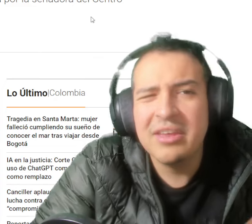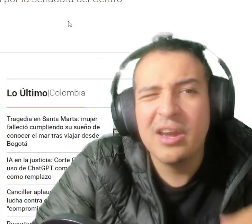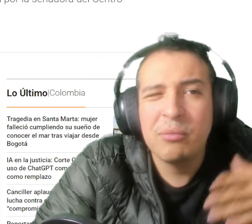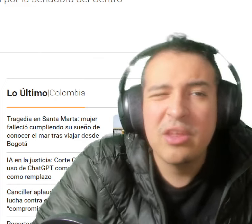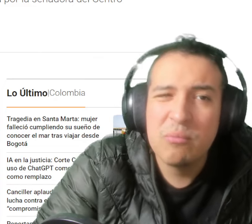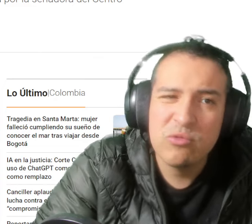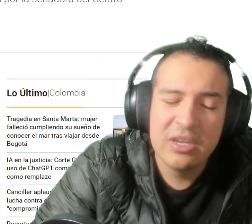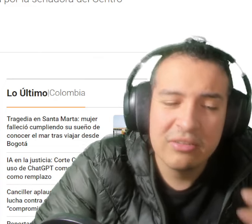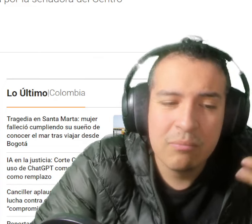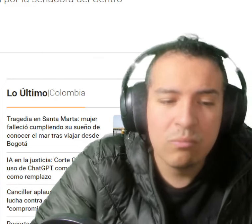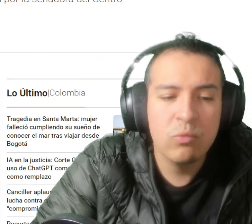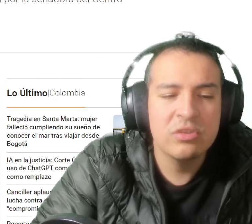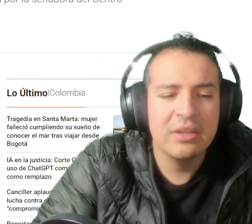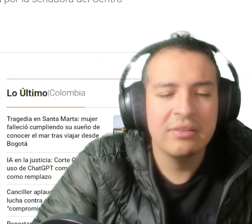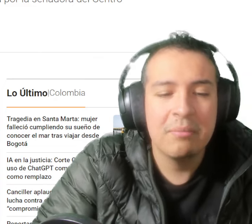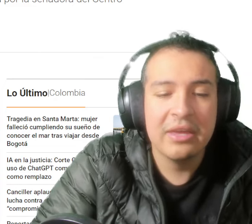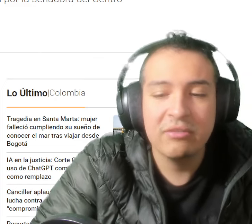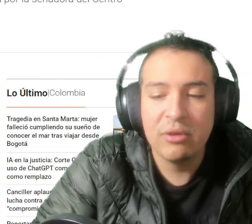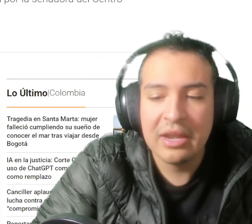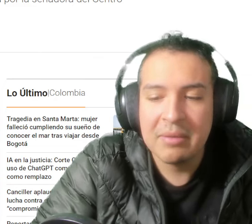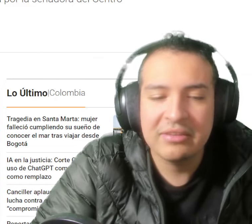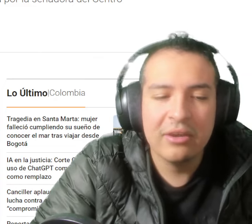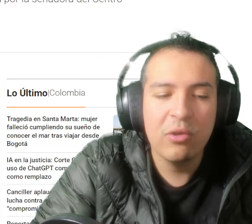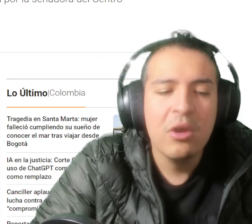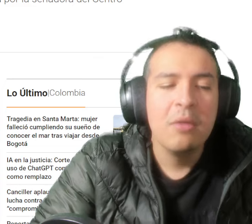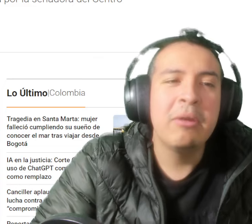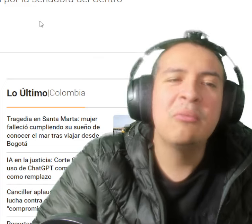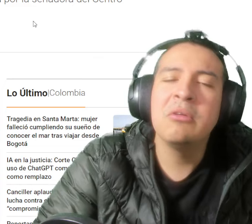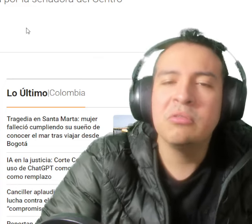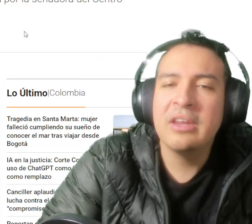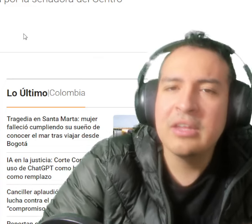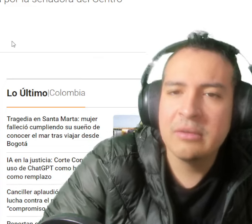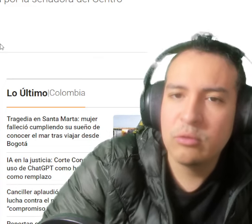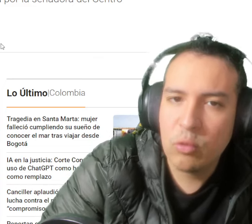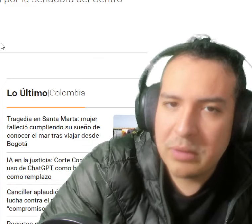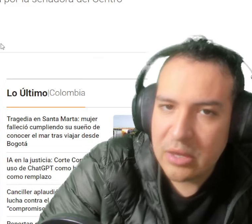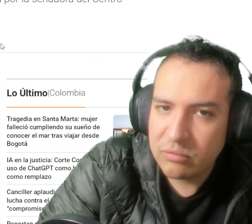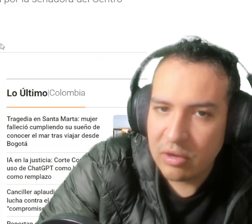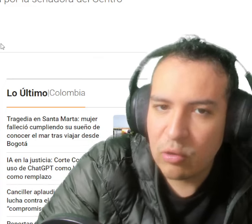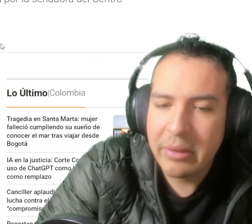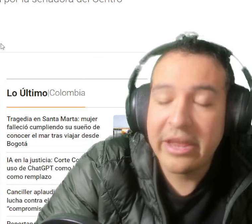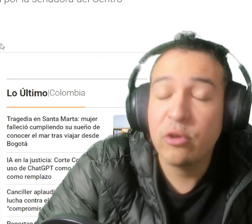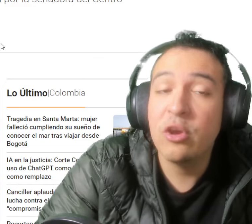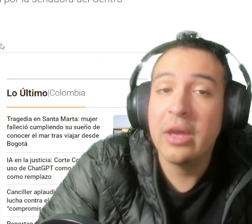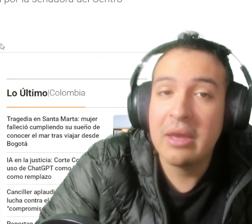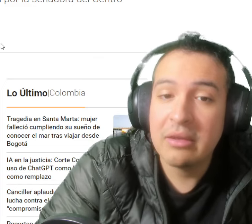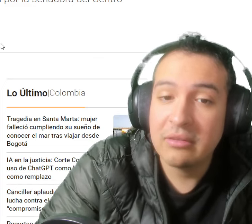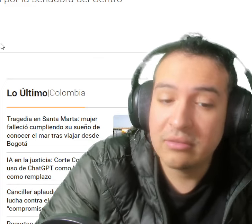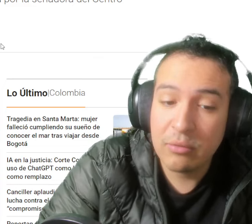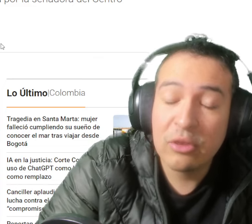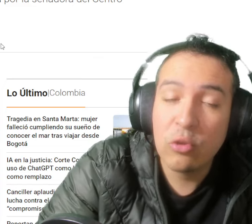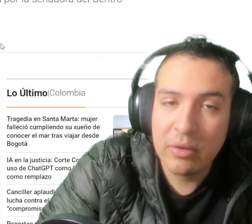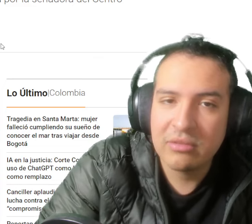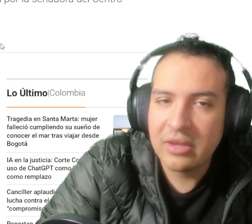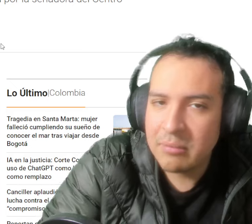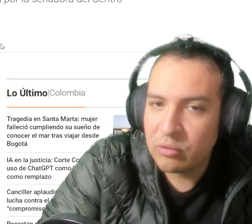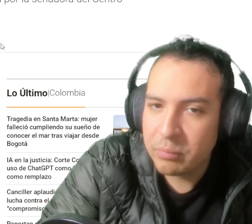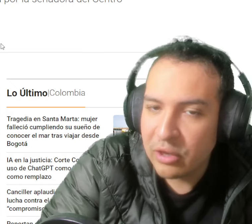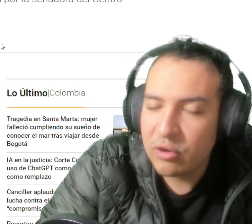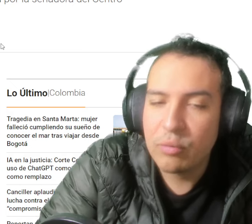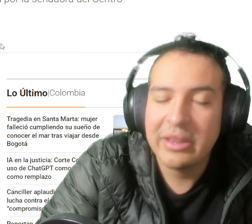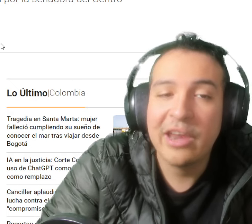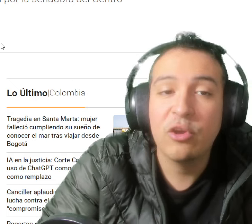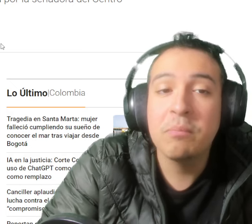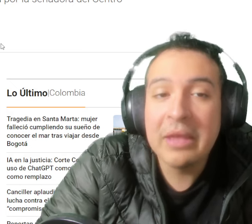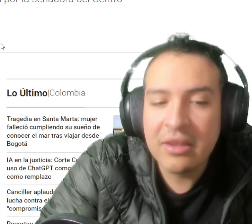entonces habría que poner muchas muchas de estas medidas sobre la mesa no pero me gustaría saber tu opinión sobre los comentarios sobre todo esto Déjame tu